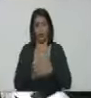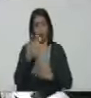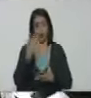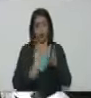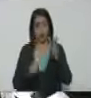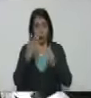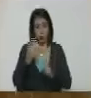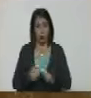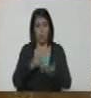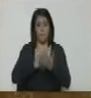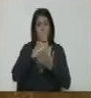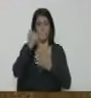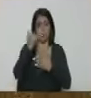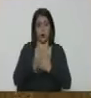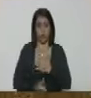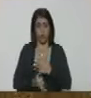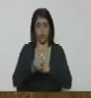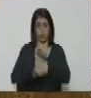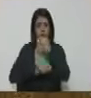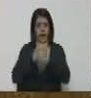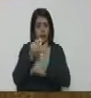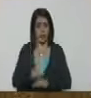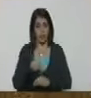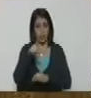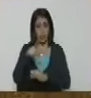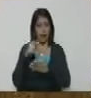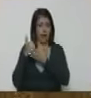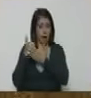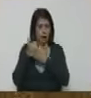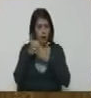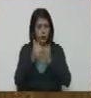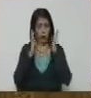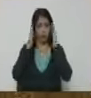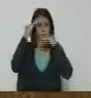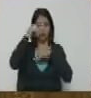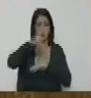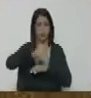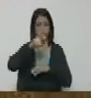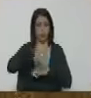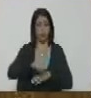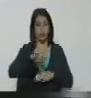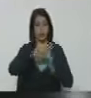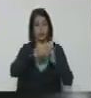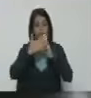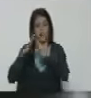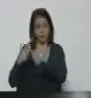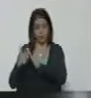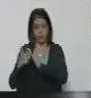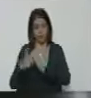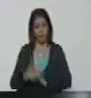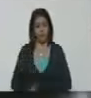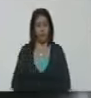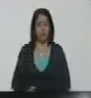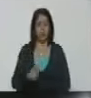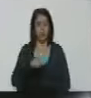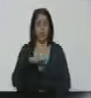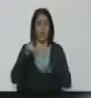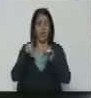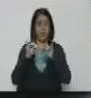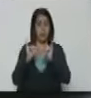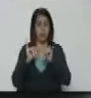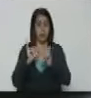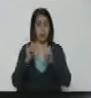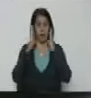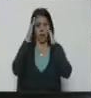comunales, proyectos que van directamente a atender las necesidades de la población, directamente